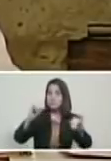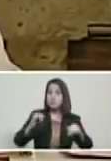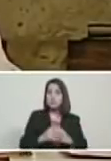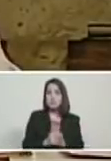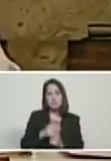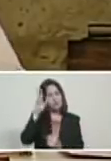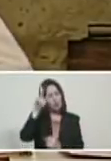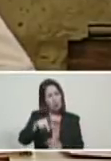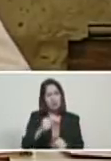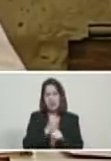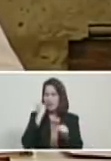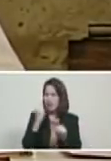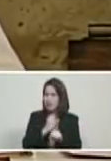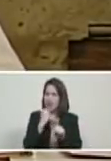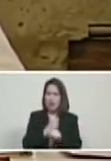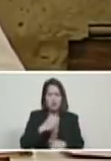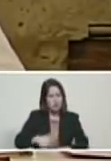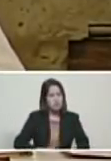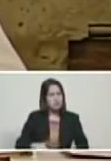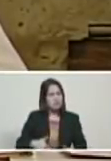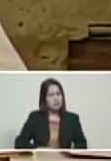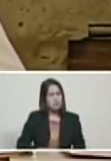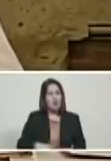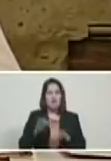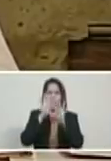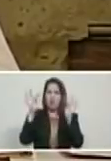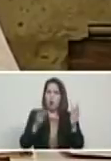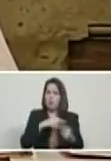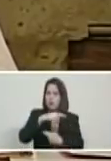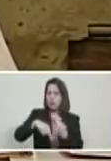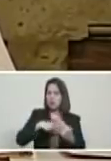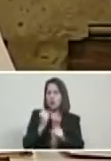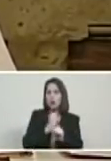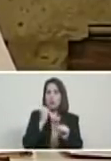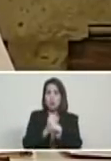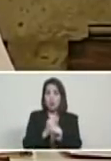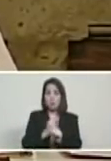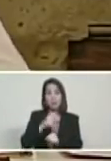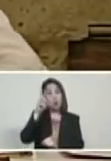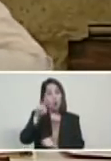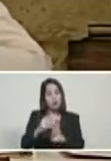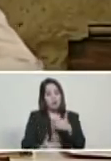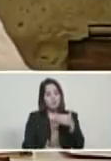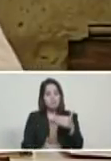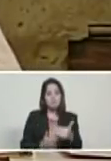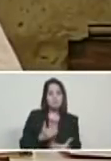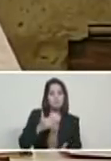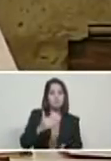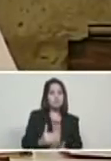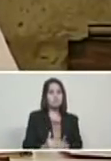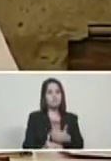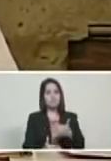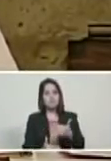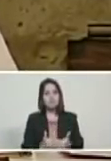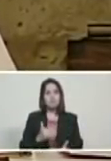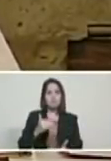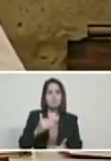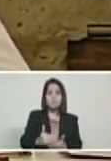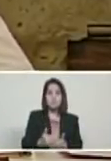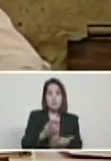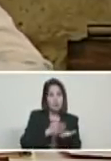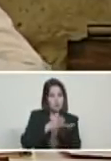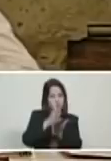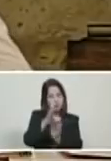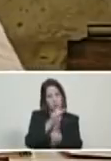días. Ese es el método revolucionario de trabajo. Todos los días un paso, en la dirección